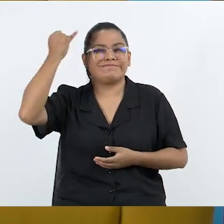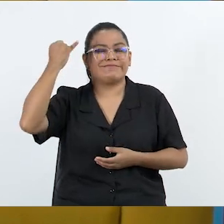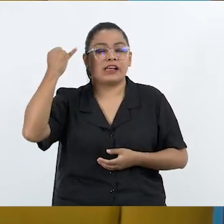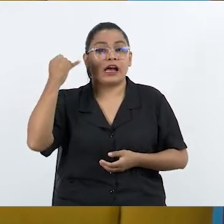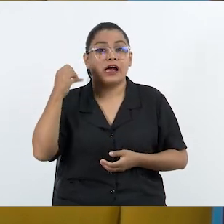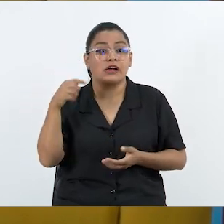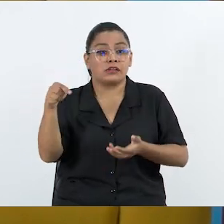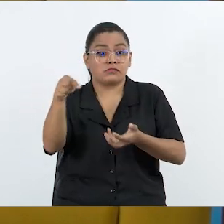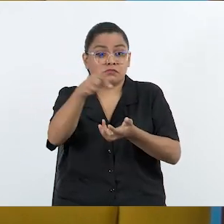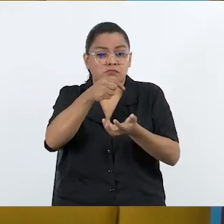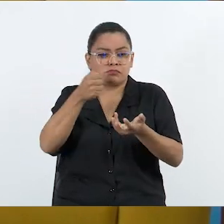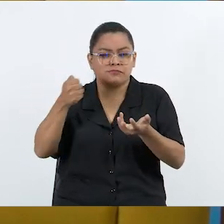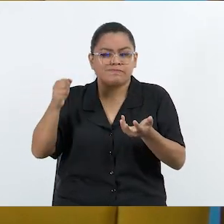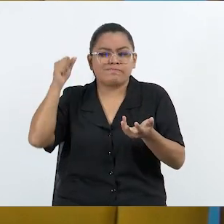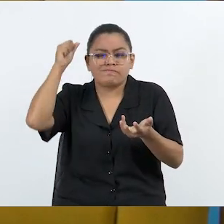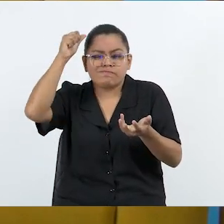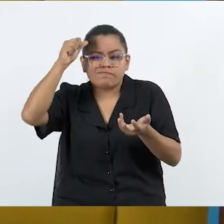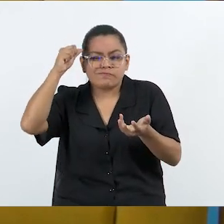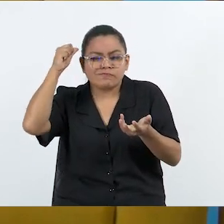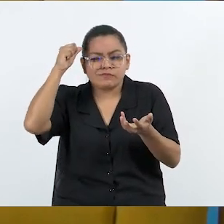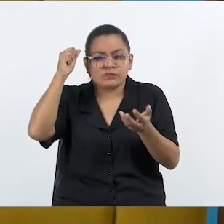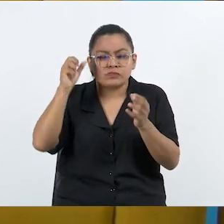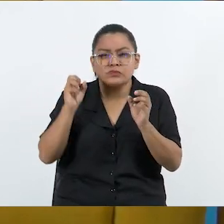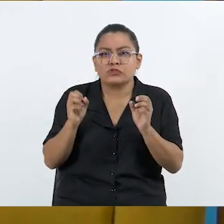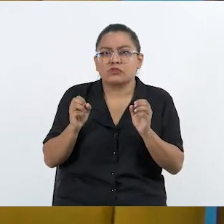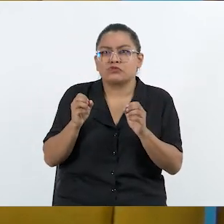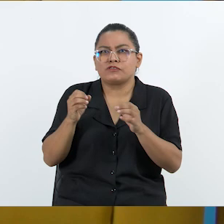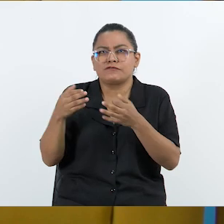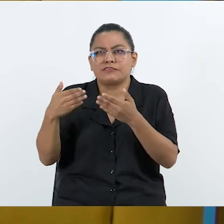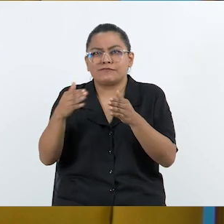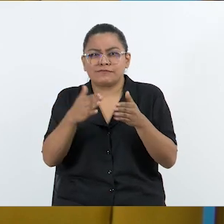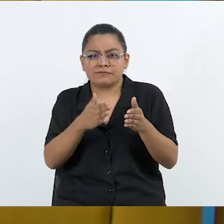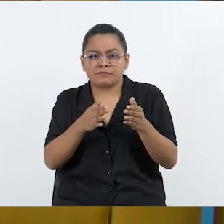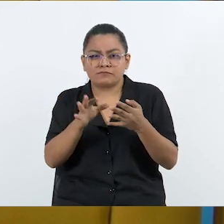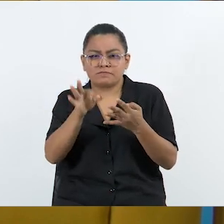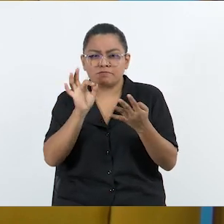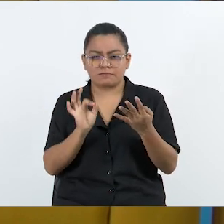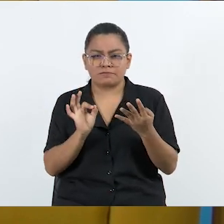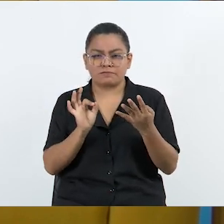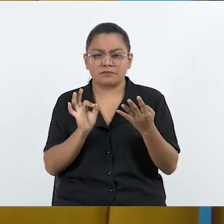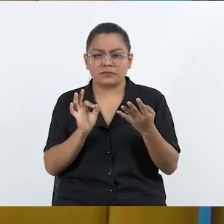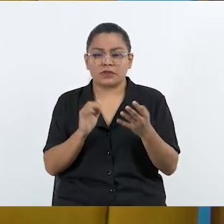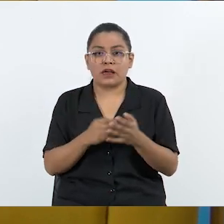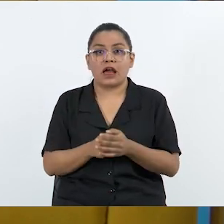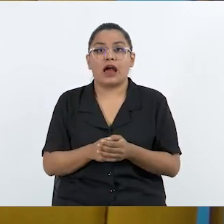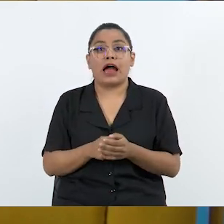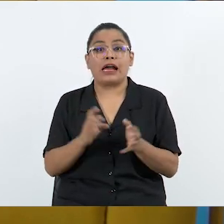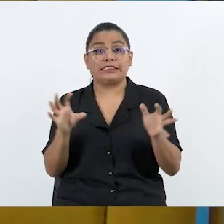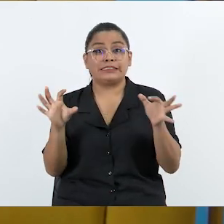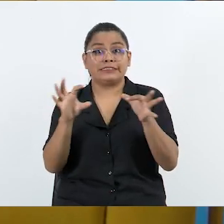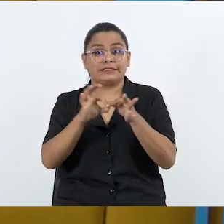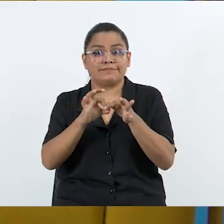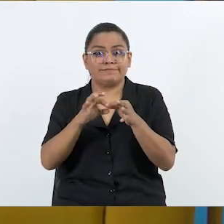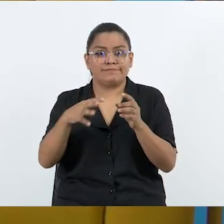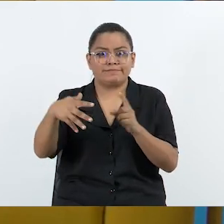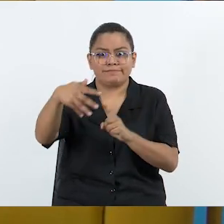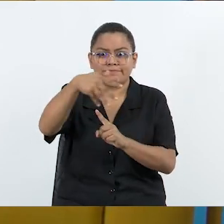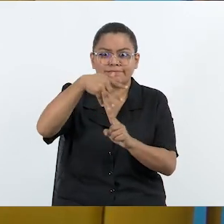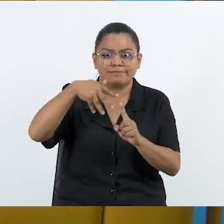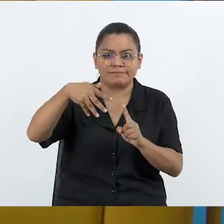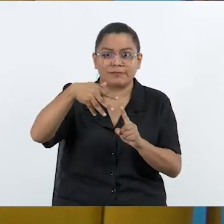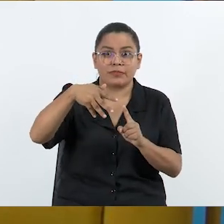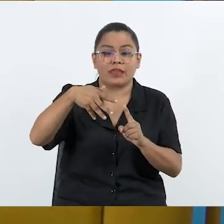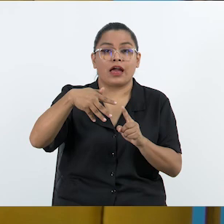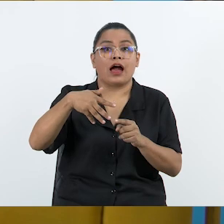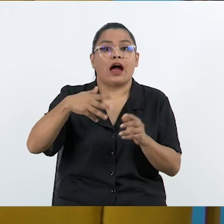clave aquí es que los estudiantes analicen distintas alternativas e interactúen con su entorno. Es importante